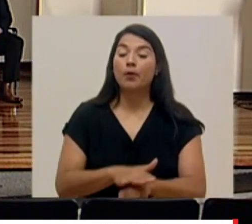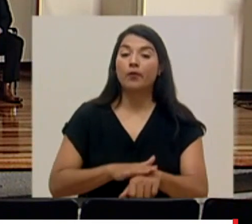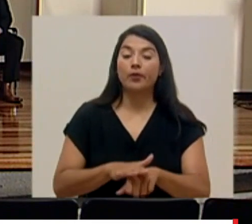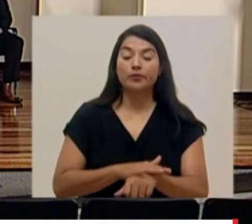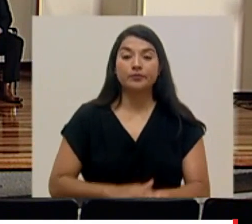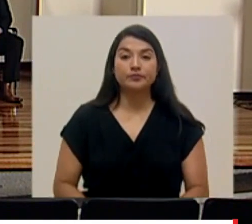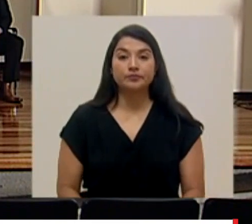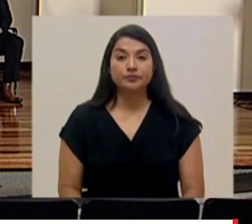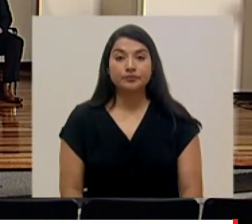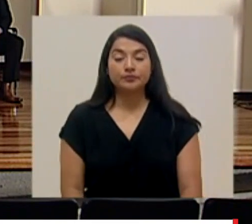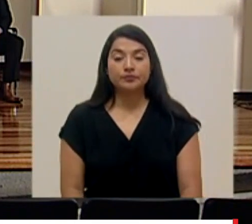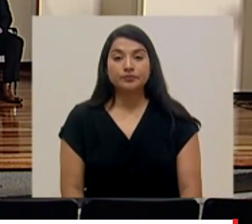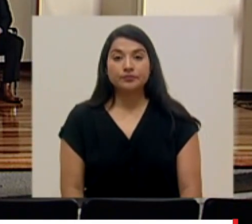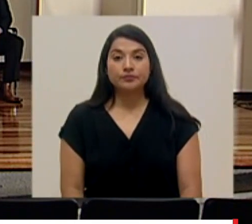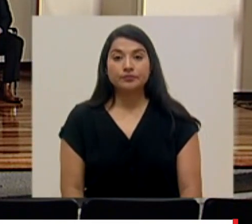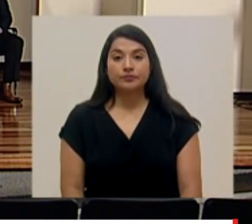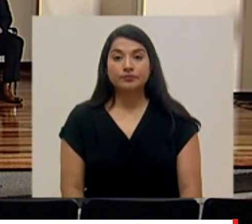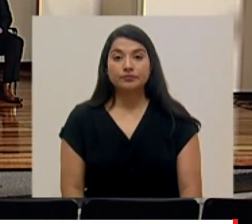favor.